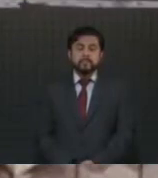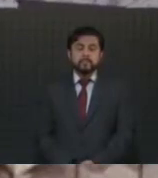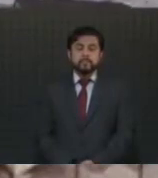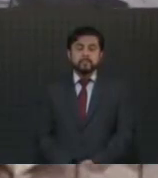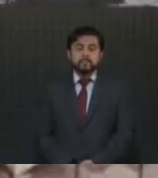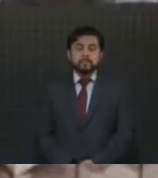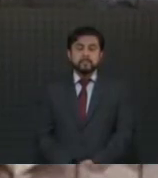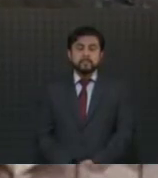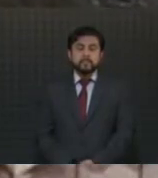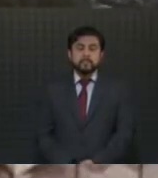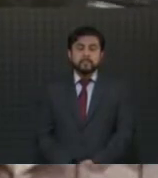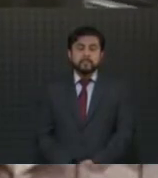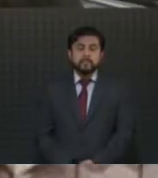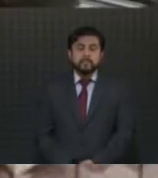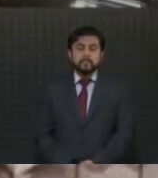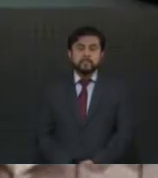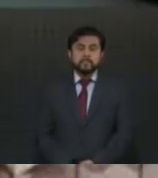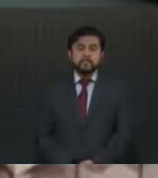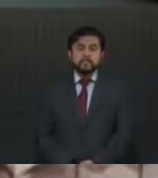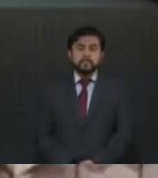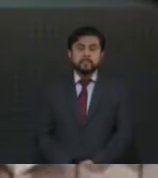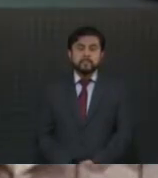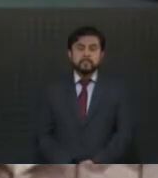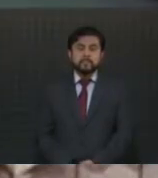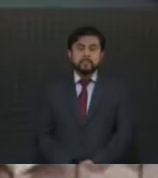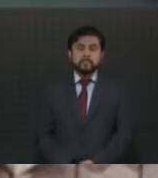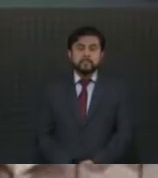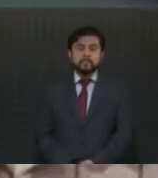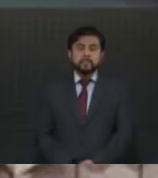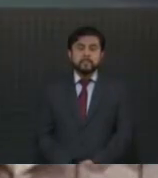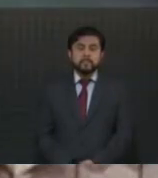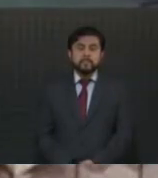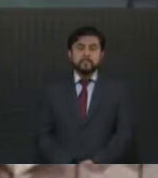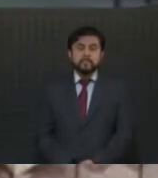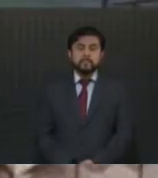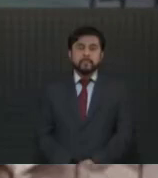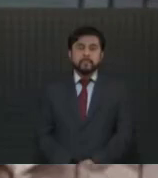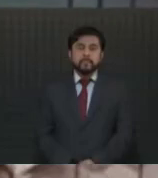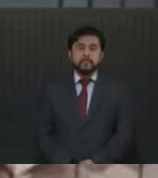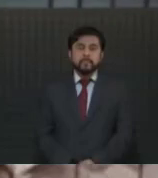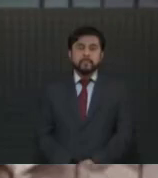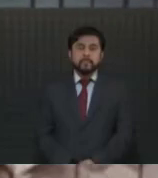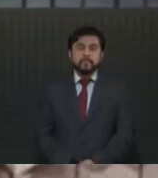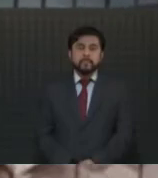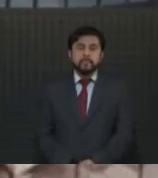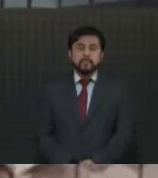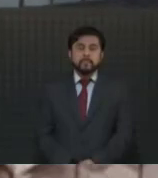pero no he recibido nada de ese dinero y tengo la factura de ese terreno. Por favor.